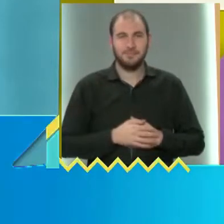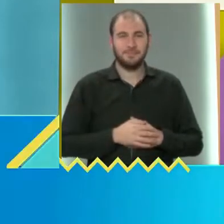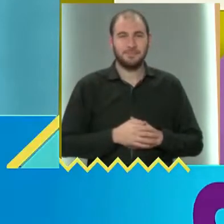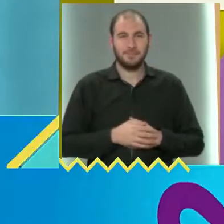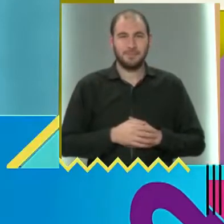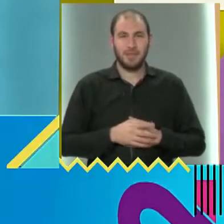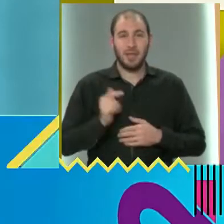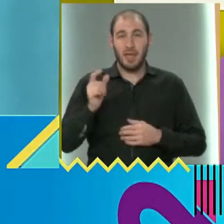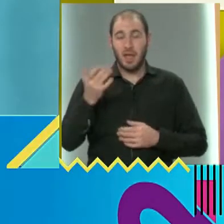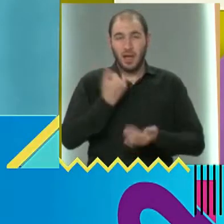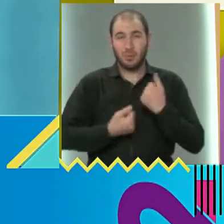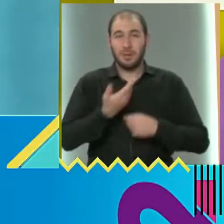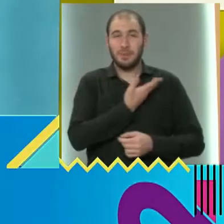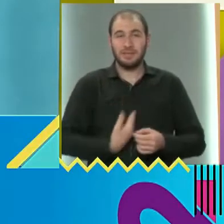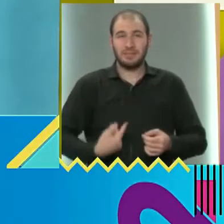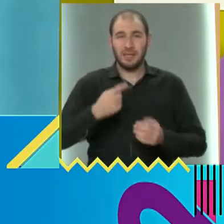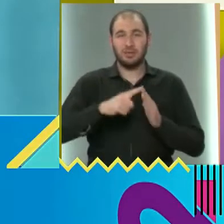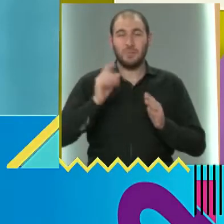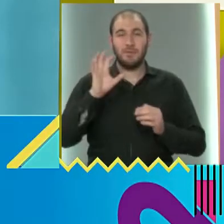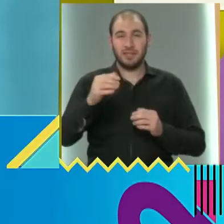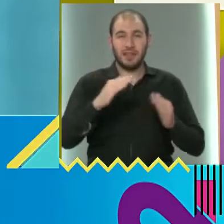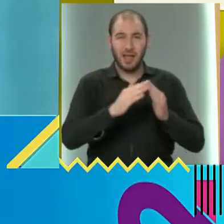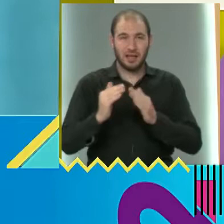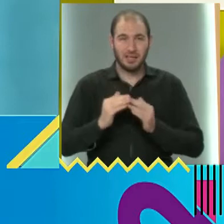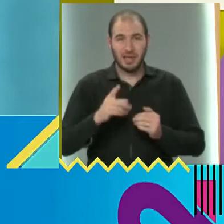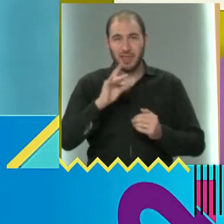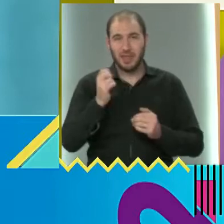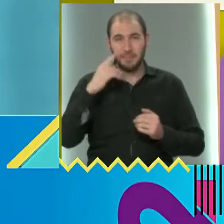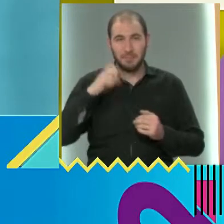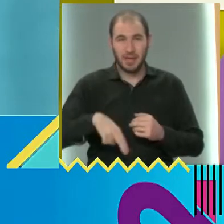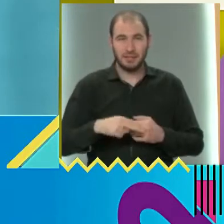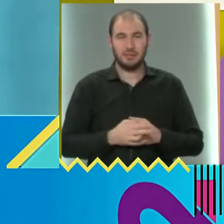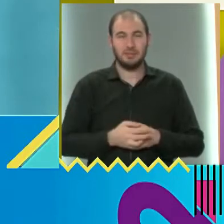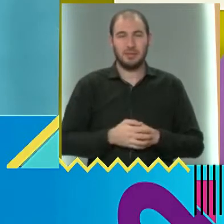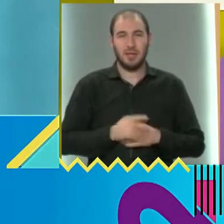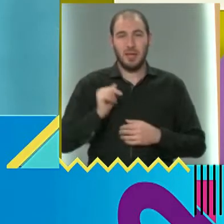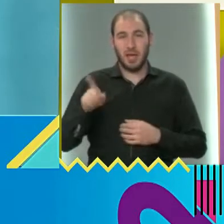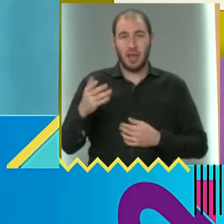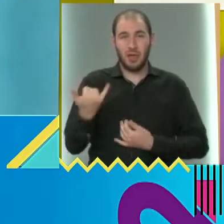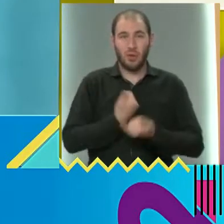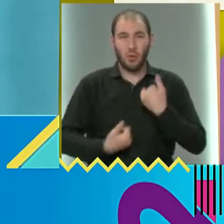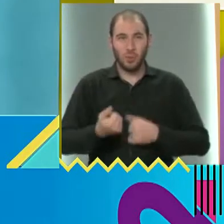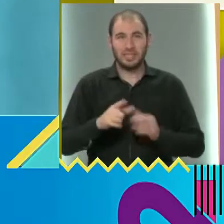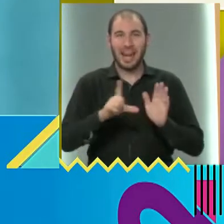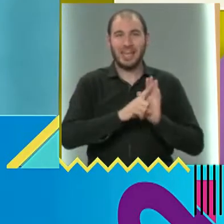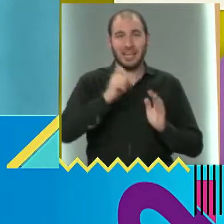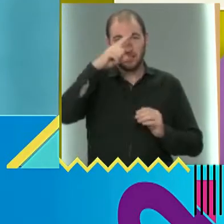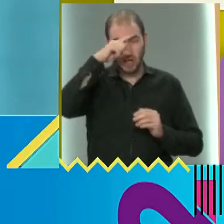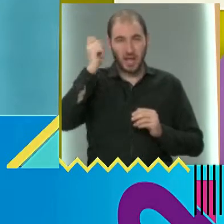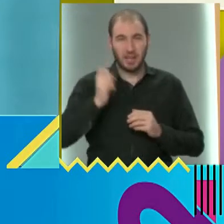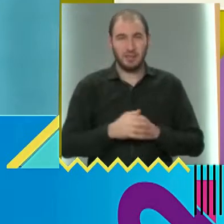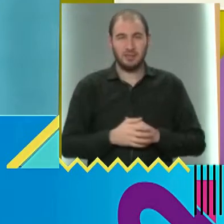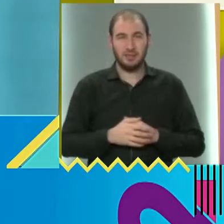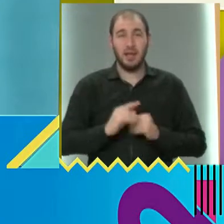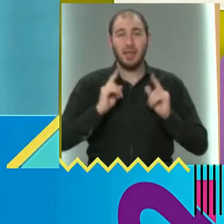Bien, la palabra del presidente del Instituto Provincial de la Vivienda, Damián Salamone, que nos habla de esto, una ley nacional, ¿sí?